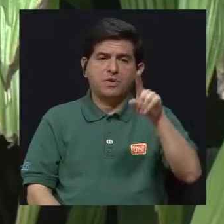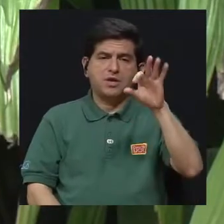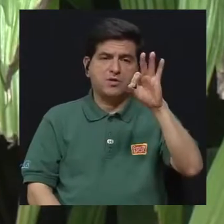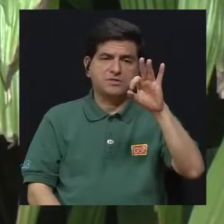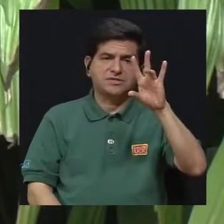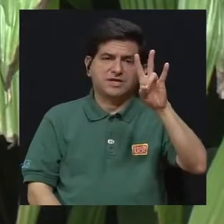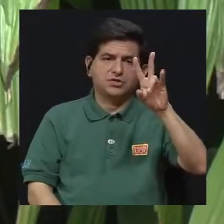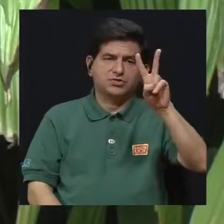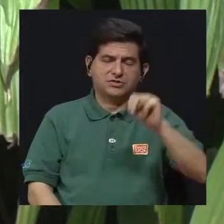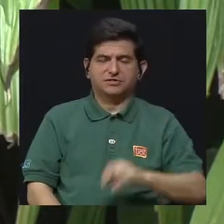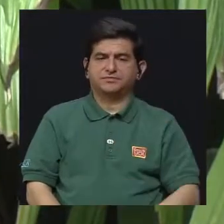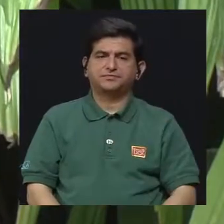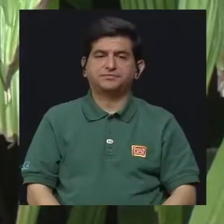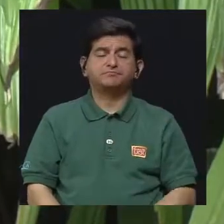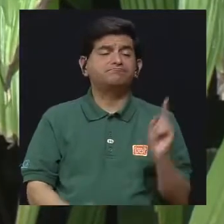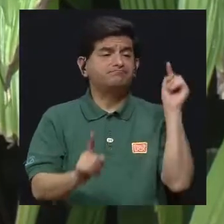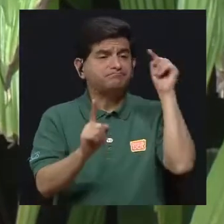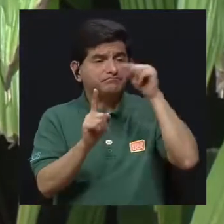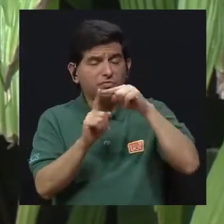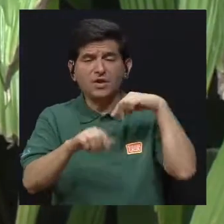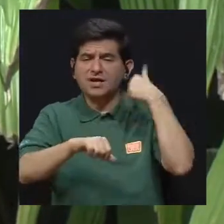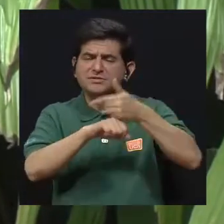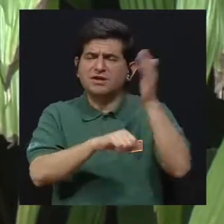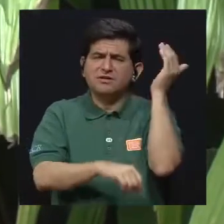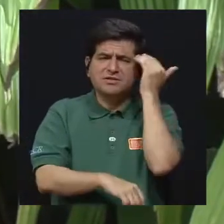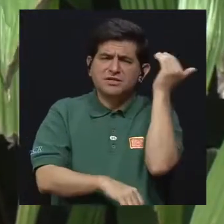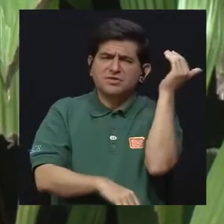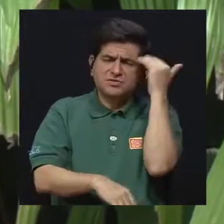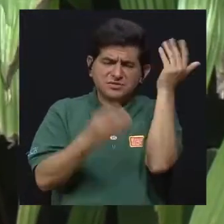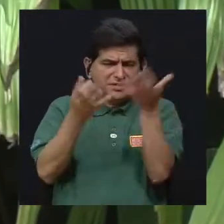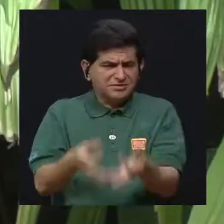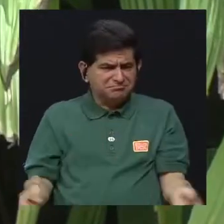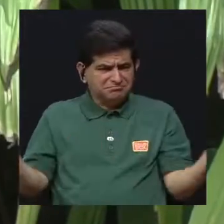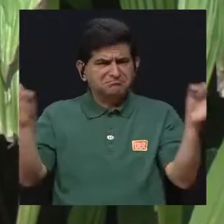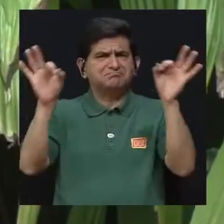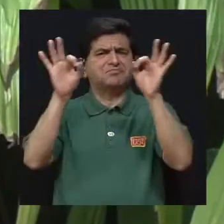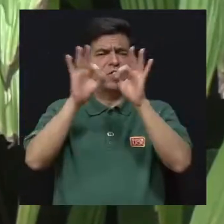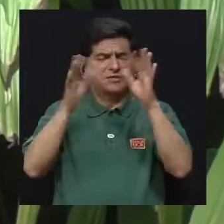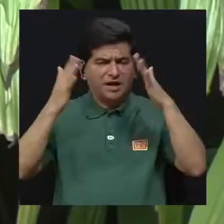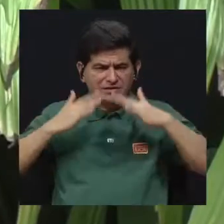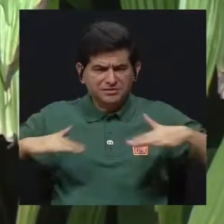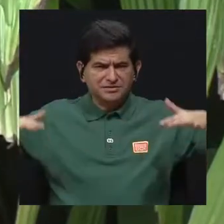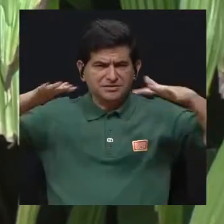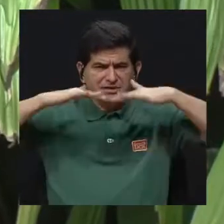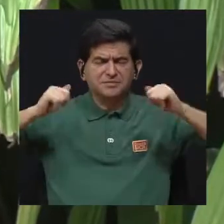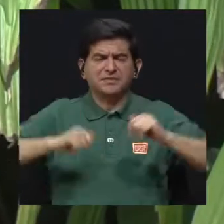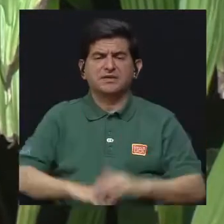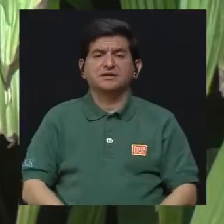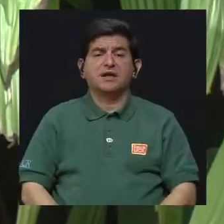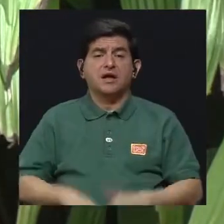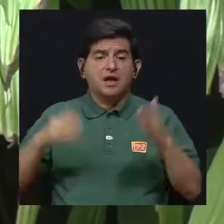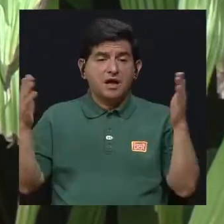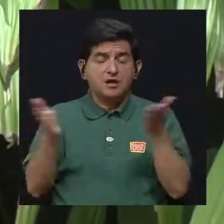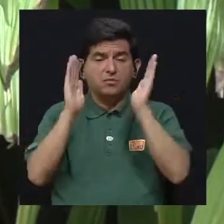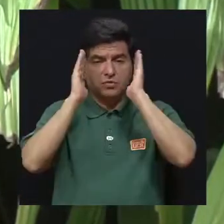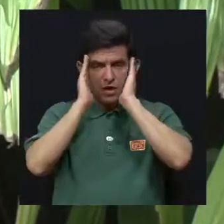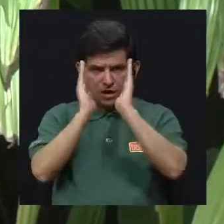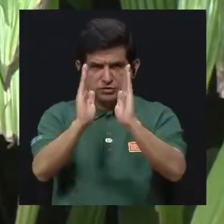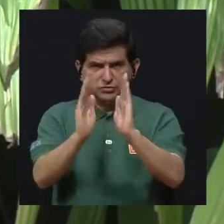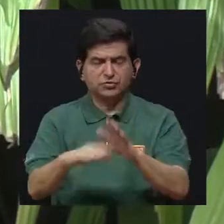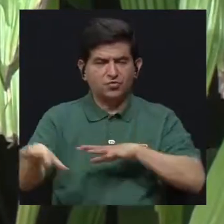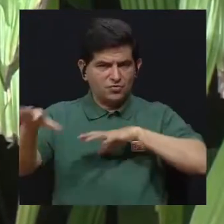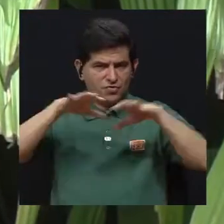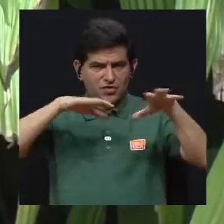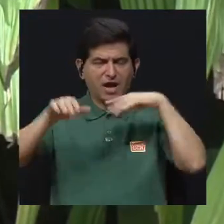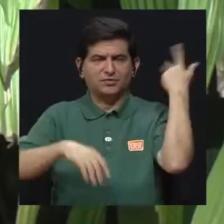en 1972 con el fin de crear conciencia sobre la importancia del medio ambiente, impulsando la atención